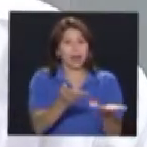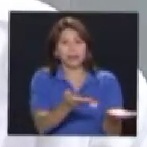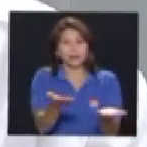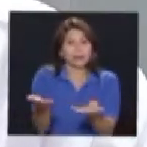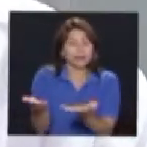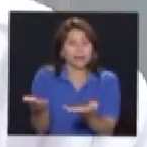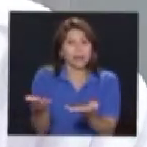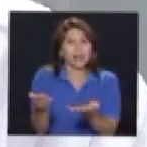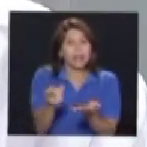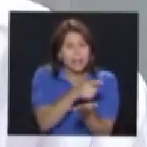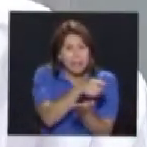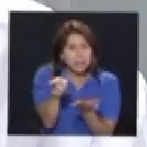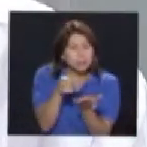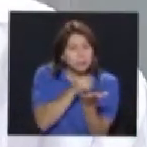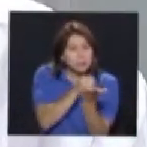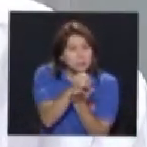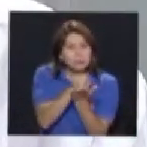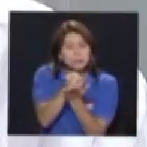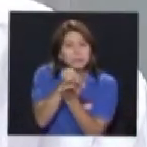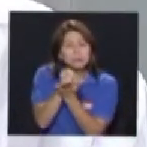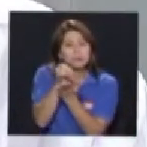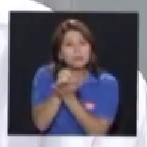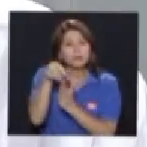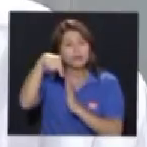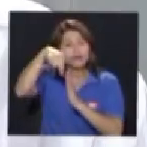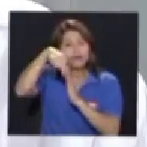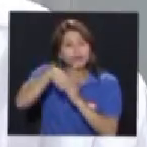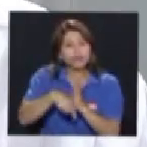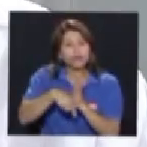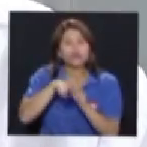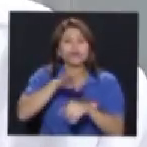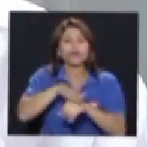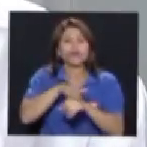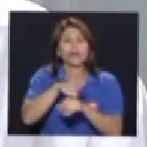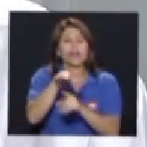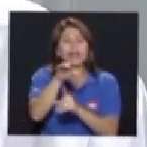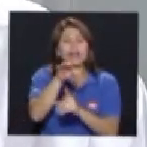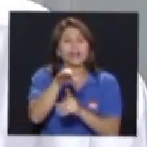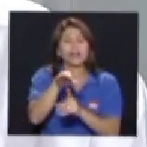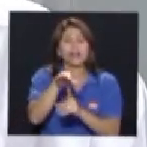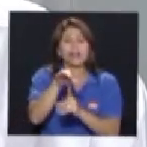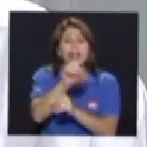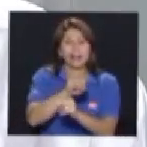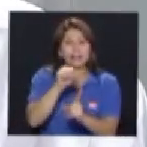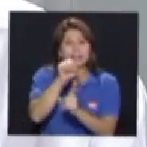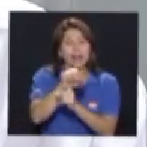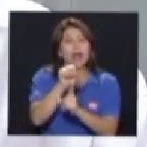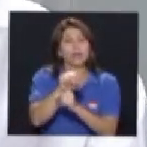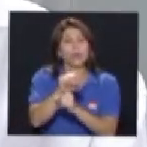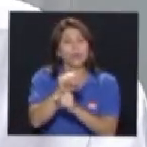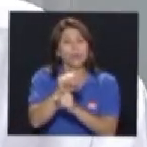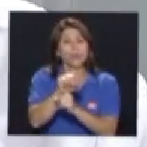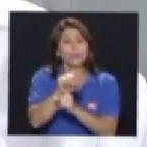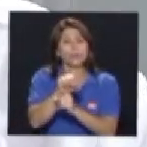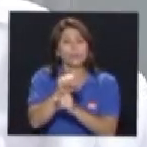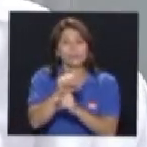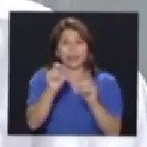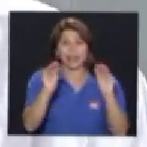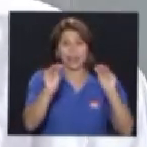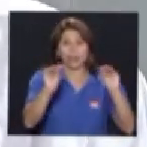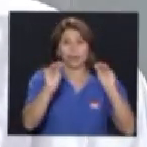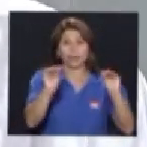le hagan un estudio en profundidad del estado, en 2005, de la situación de la